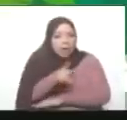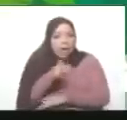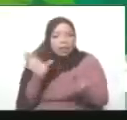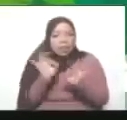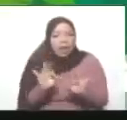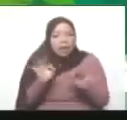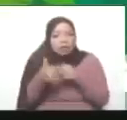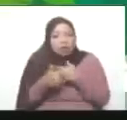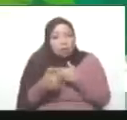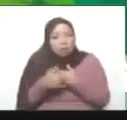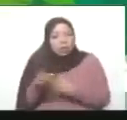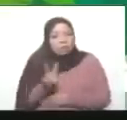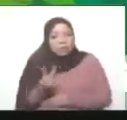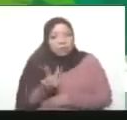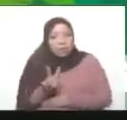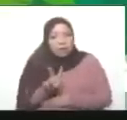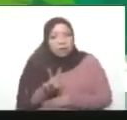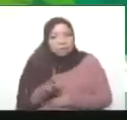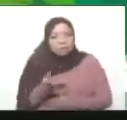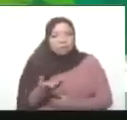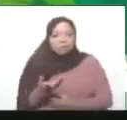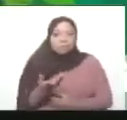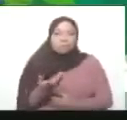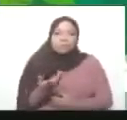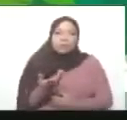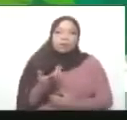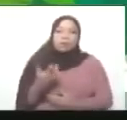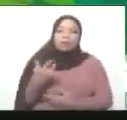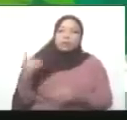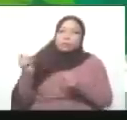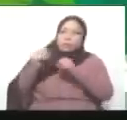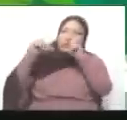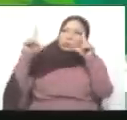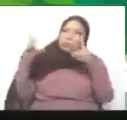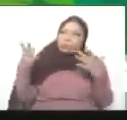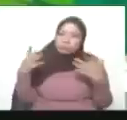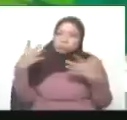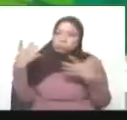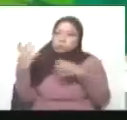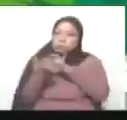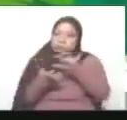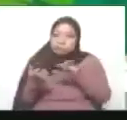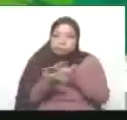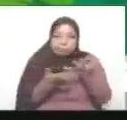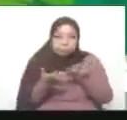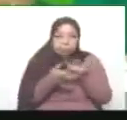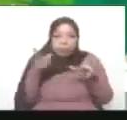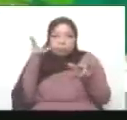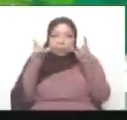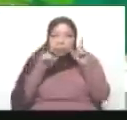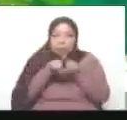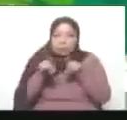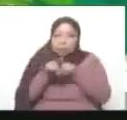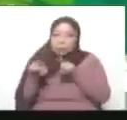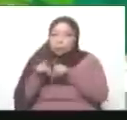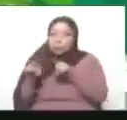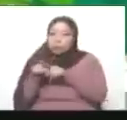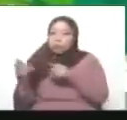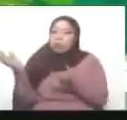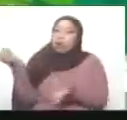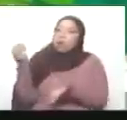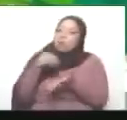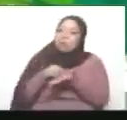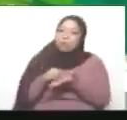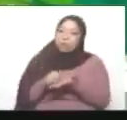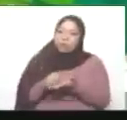contra Venezuela eso armó el escándalo eso nos alborotó otra vez